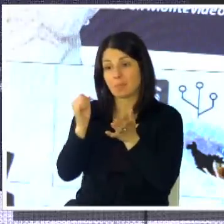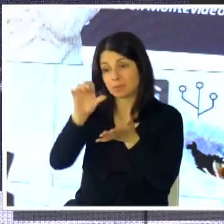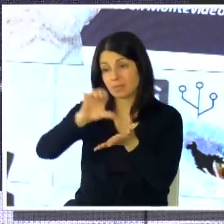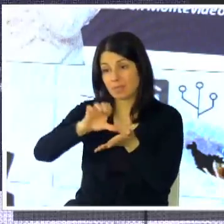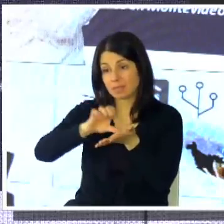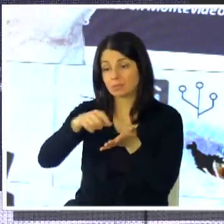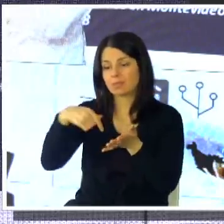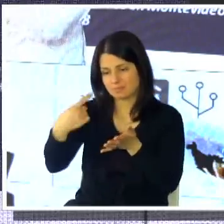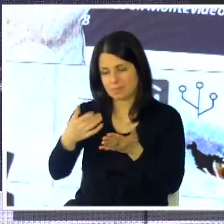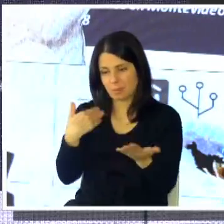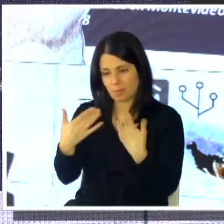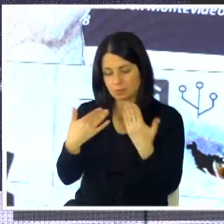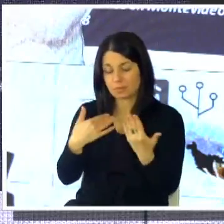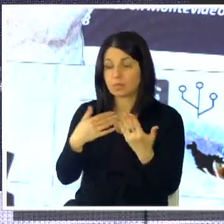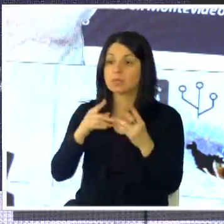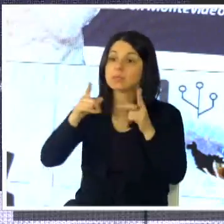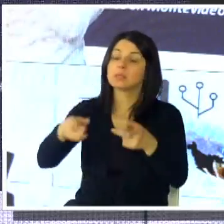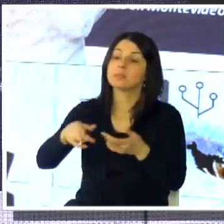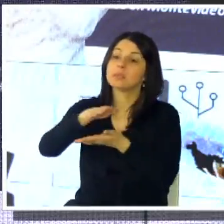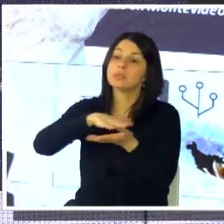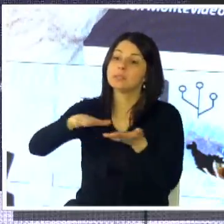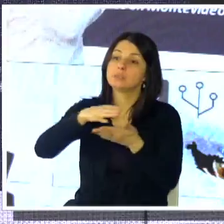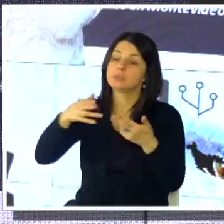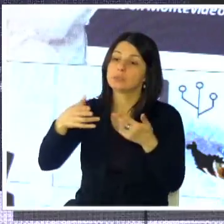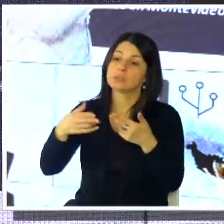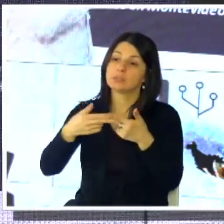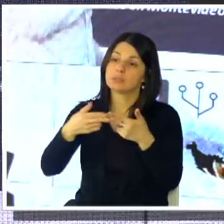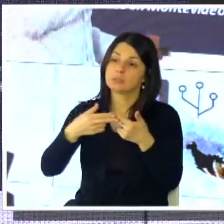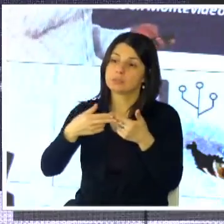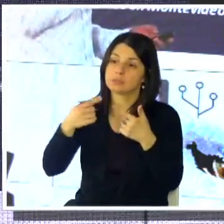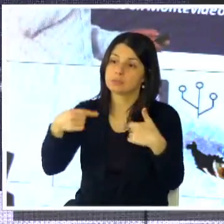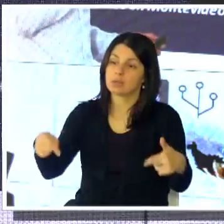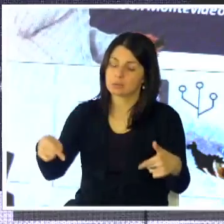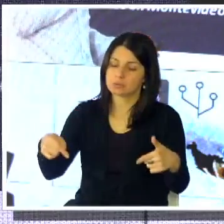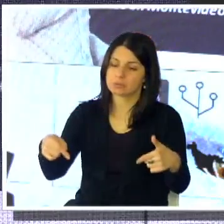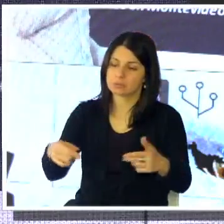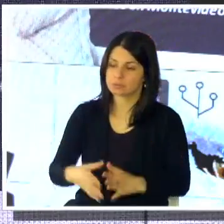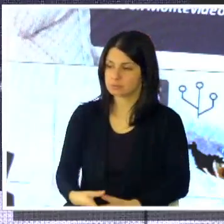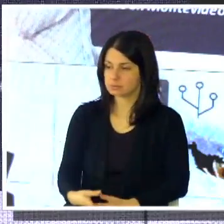hablar más tarde, y en casos de Internet de las Cosas.